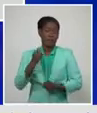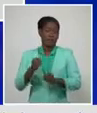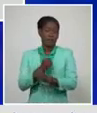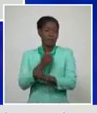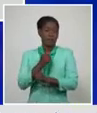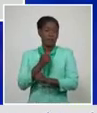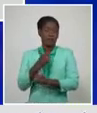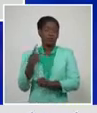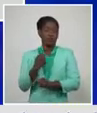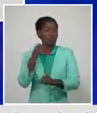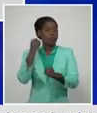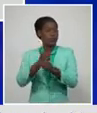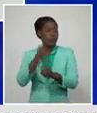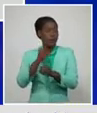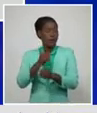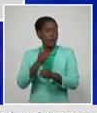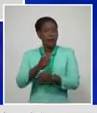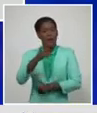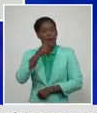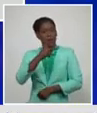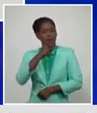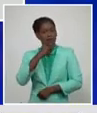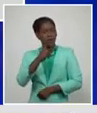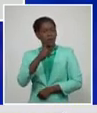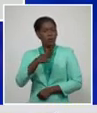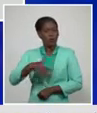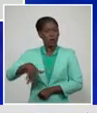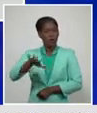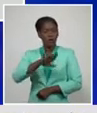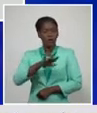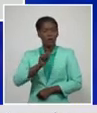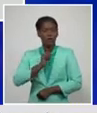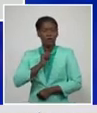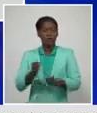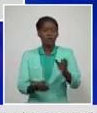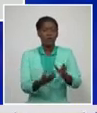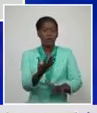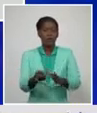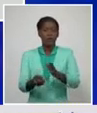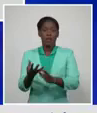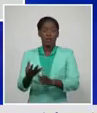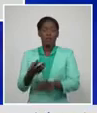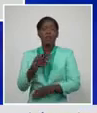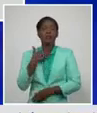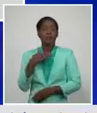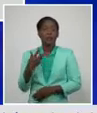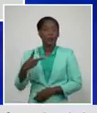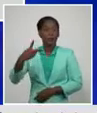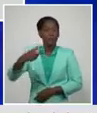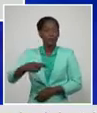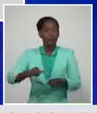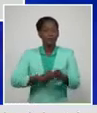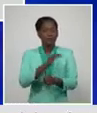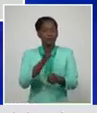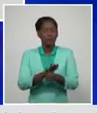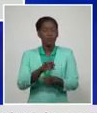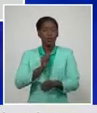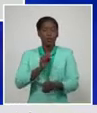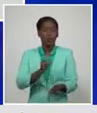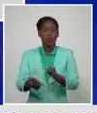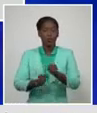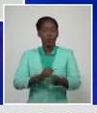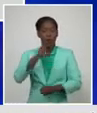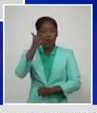estamos trabajando para que esto realmente, abril, se logre una reducción en